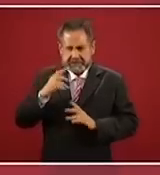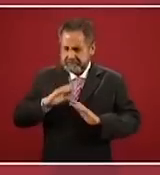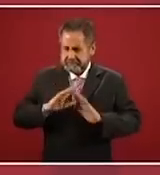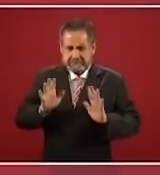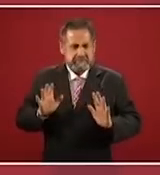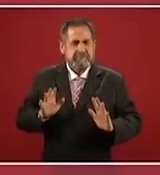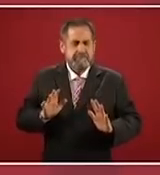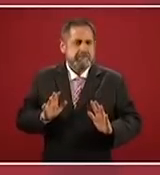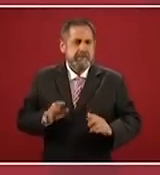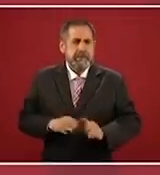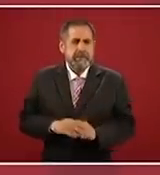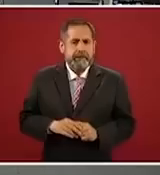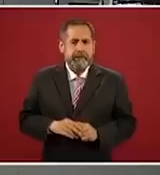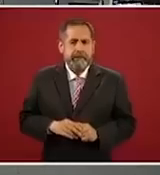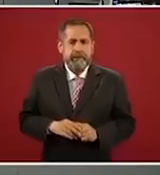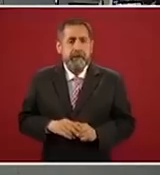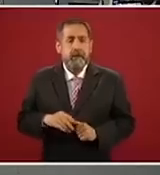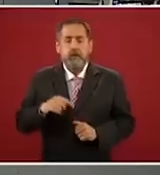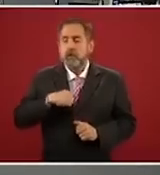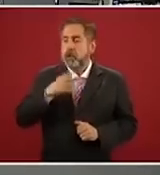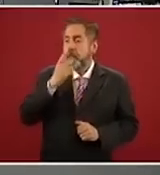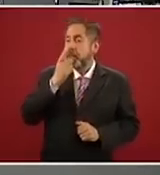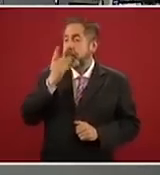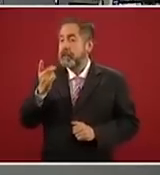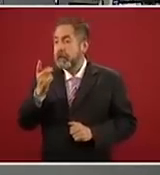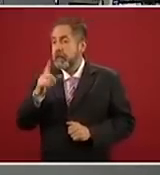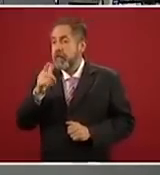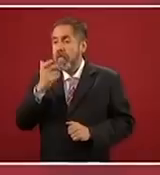que digo una cosa y hago otra.